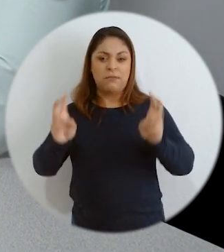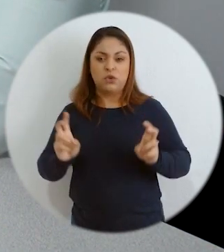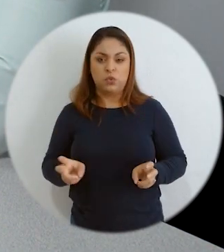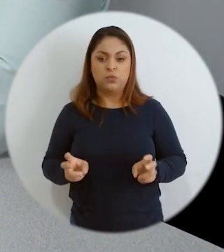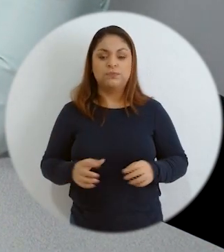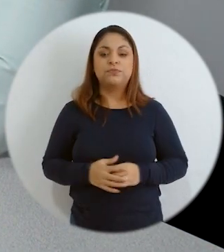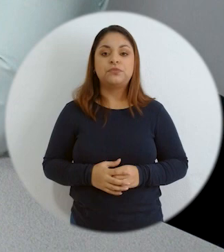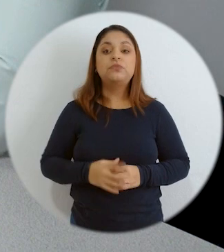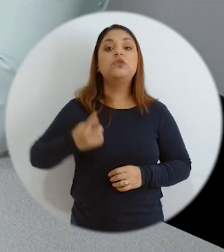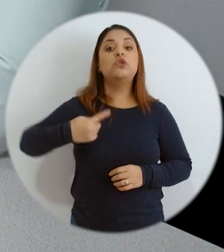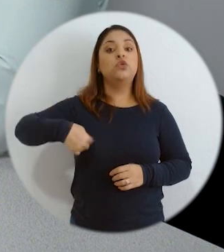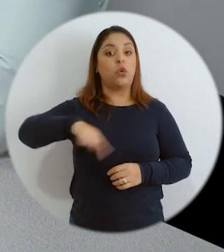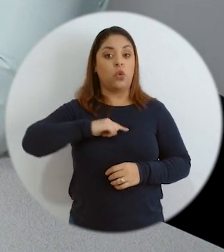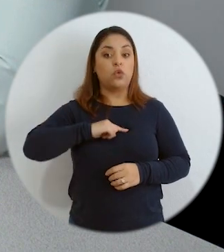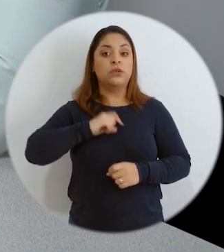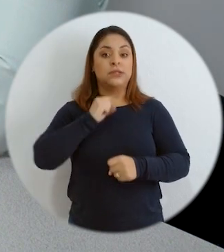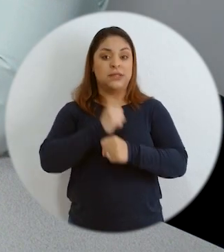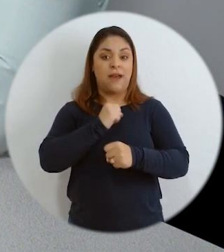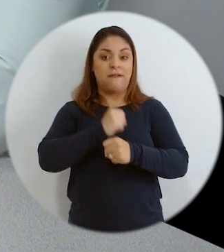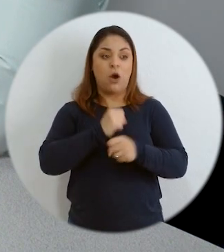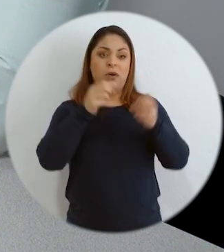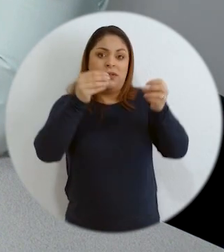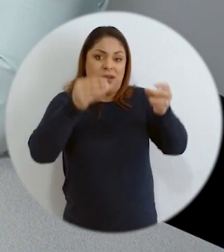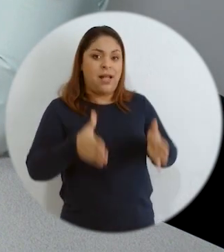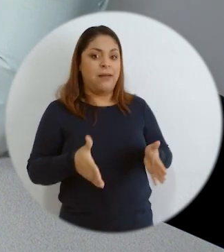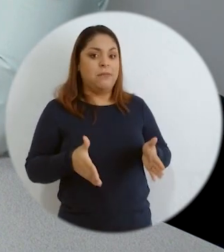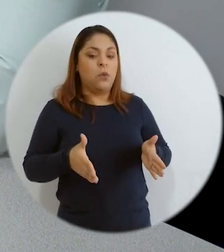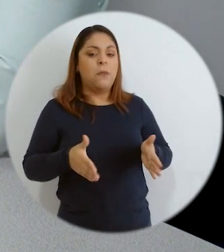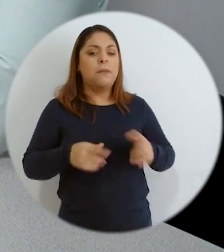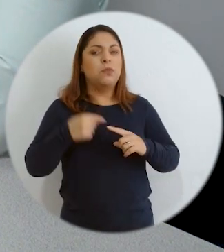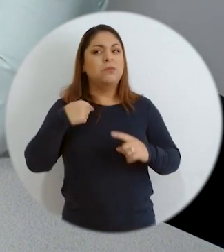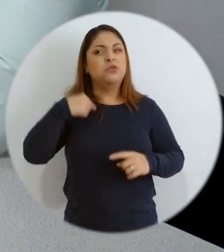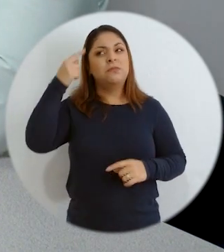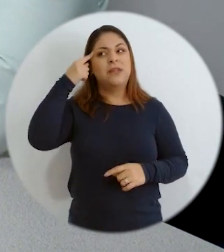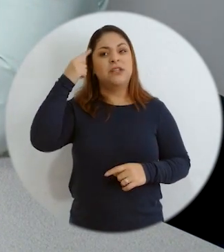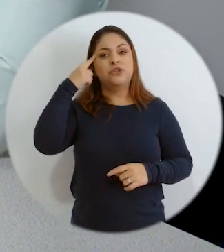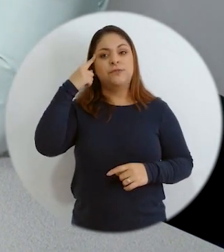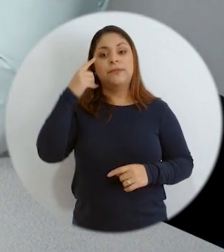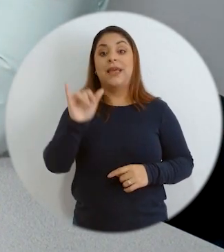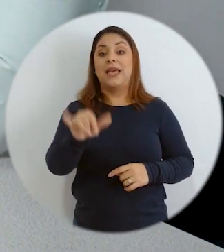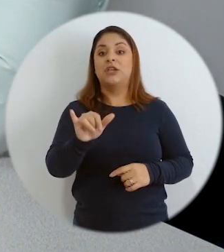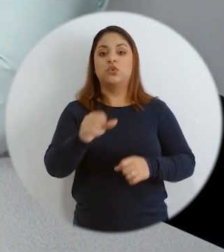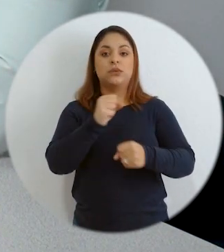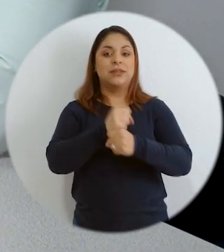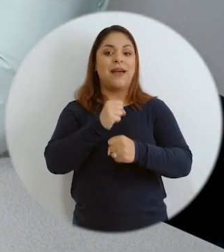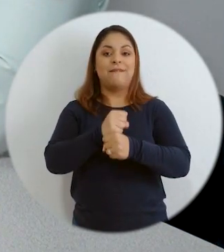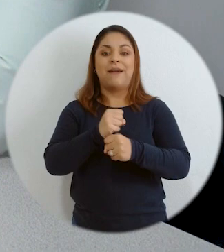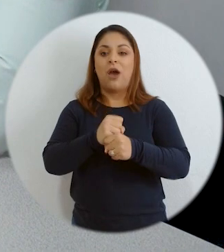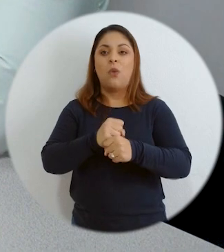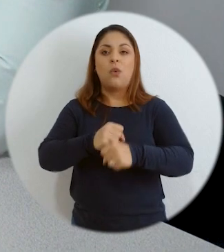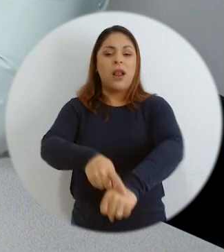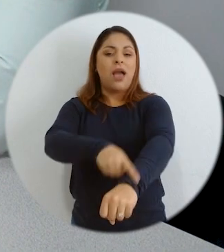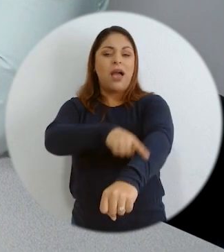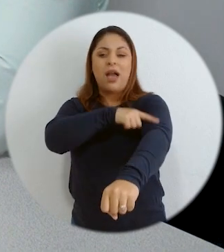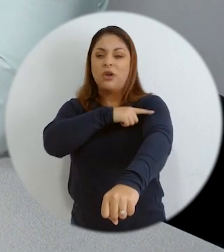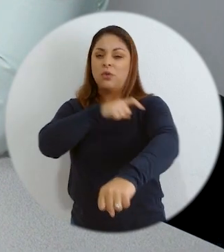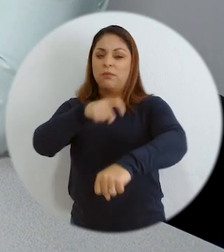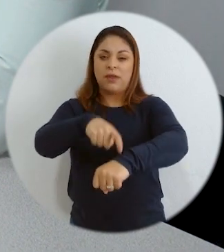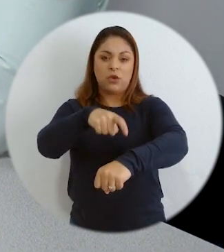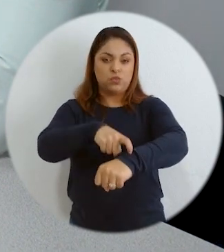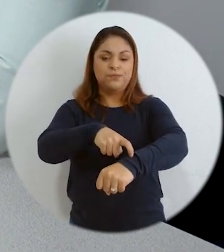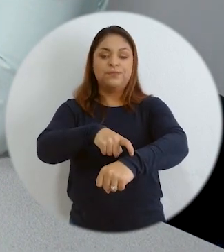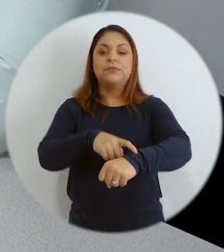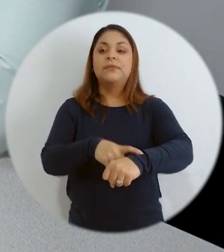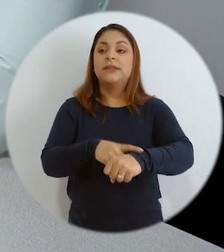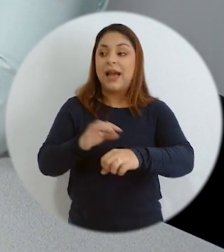sus diferentes ámbitos. Nosotros desde el trabajo académico, pero yo pienso que esto es un trabajo a largo